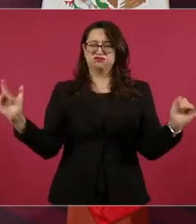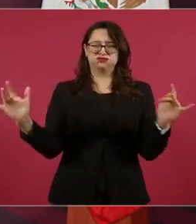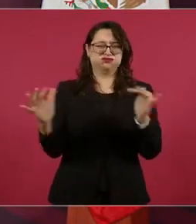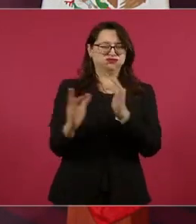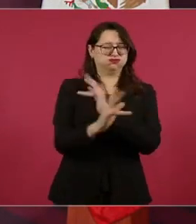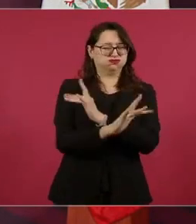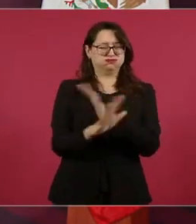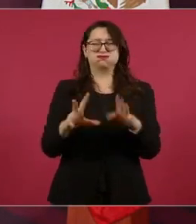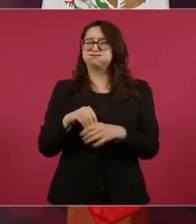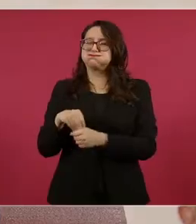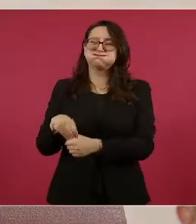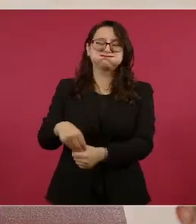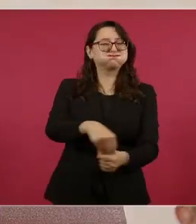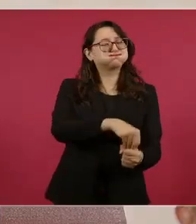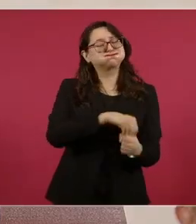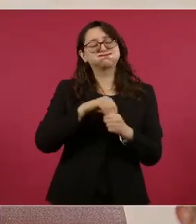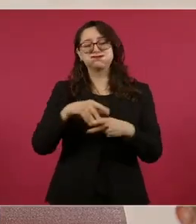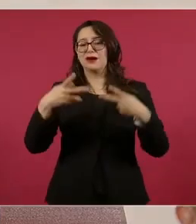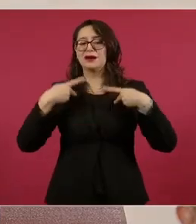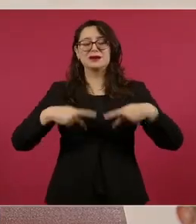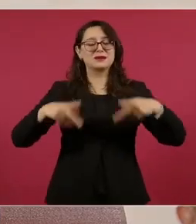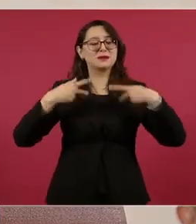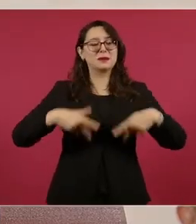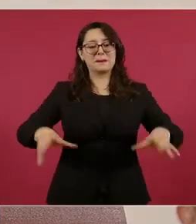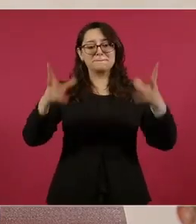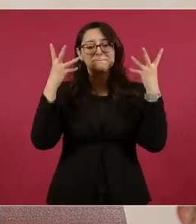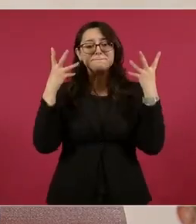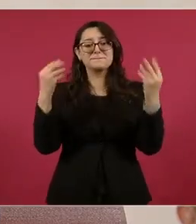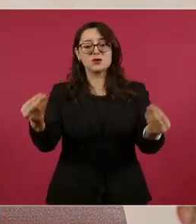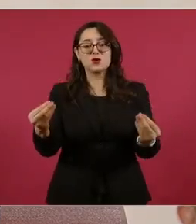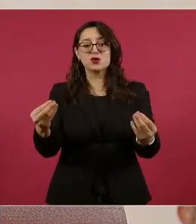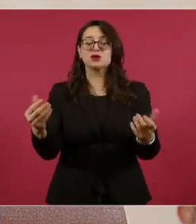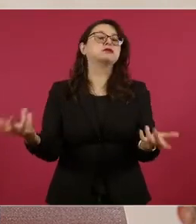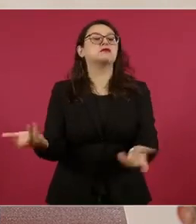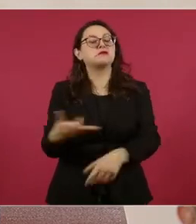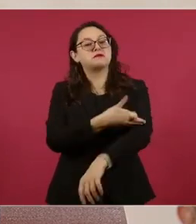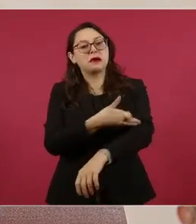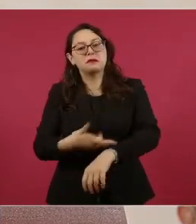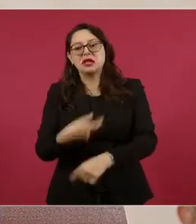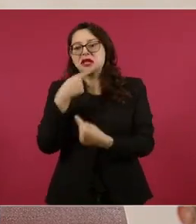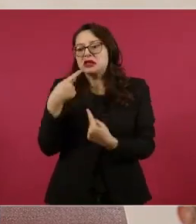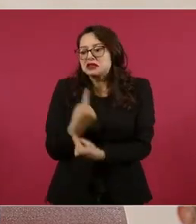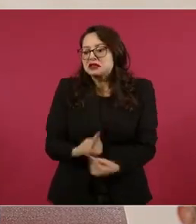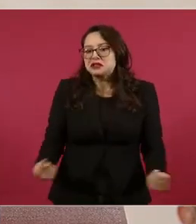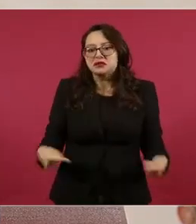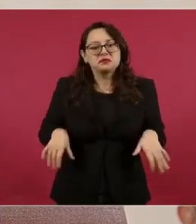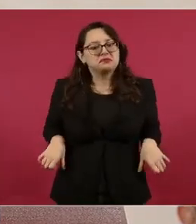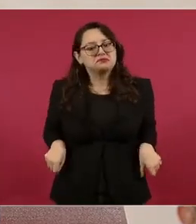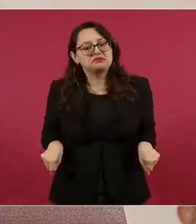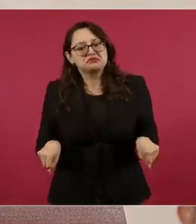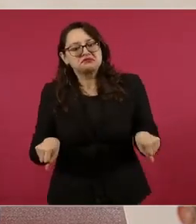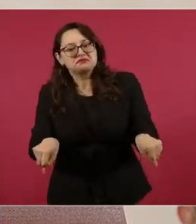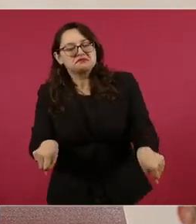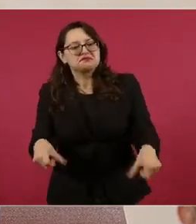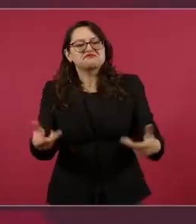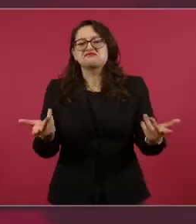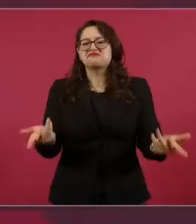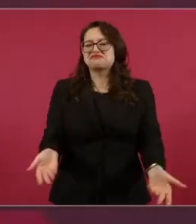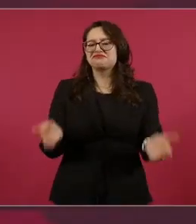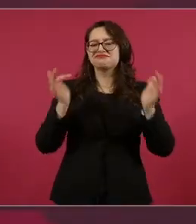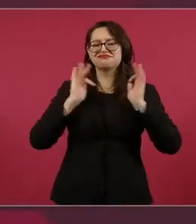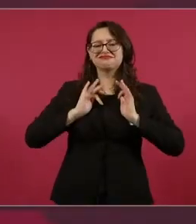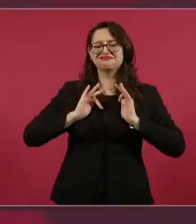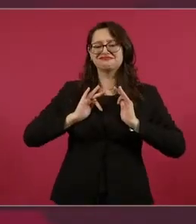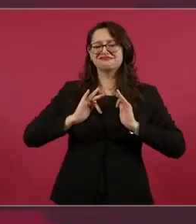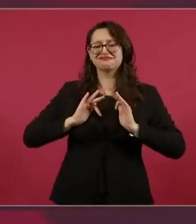todo el centro familias completos y la